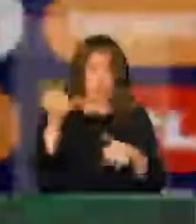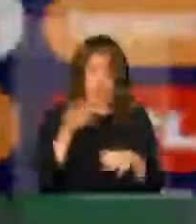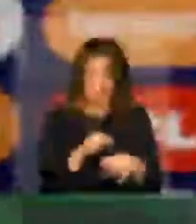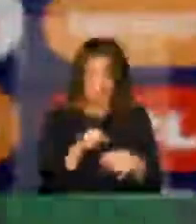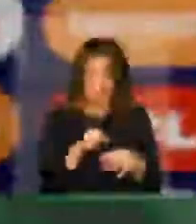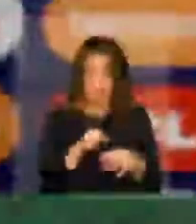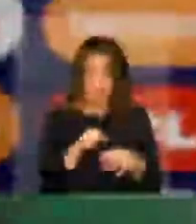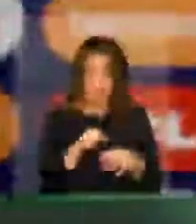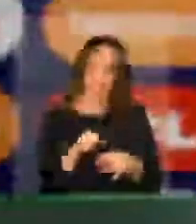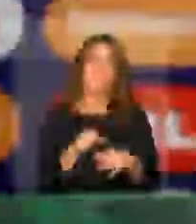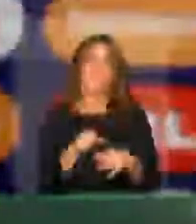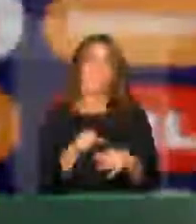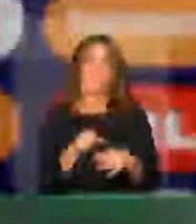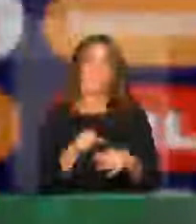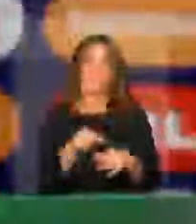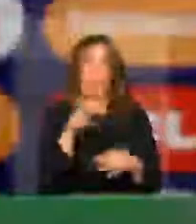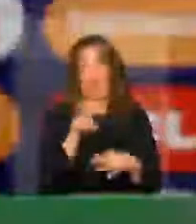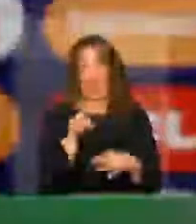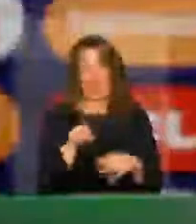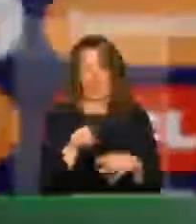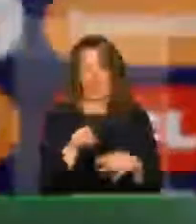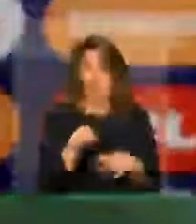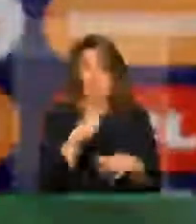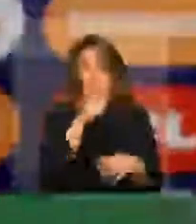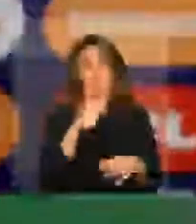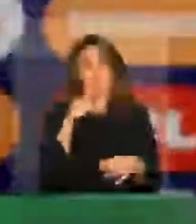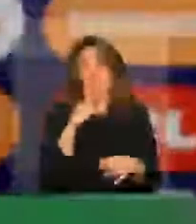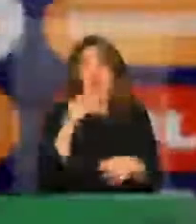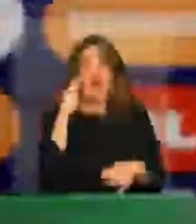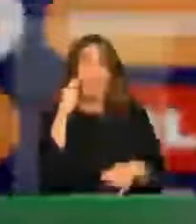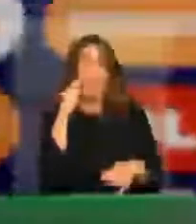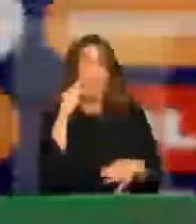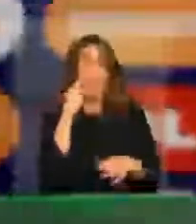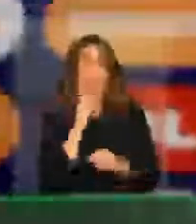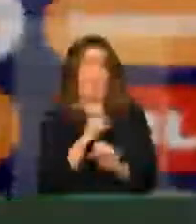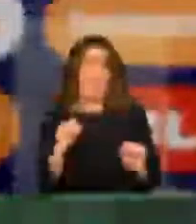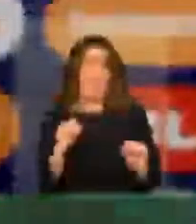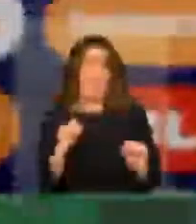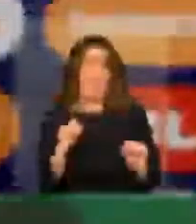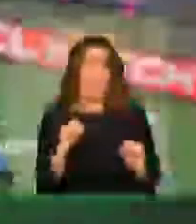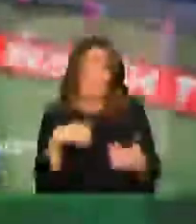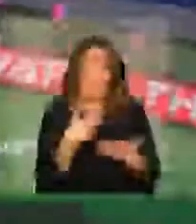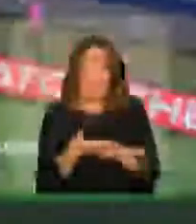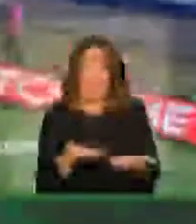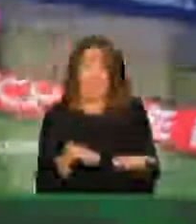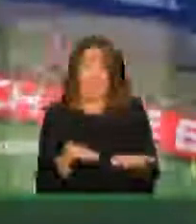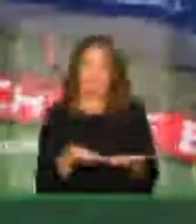y apelar a ellos para tratar de solucionar los problemas que eventualmente consideremos que se pueden plantear.